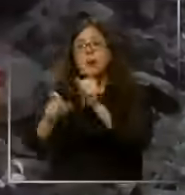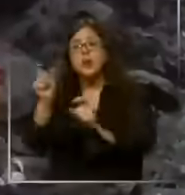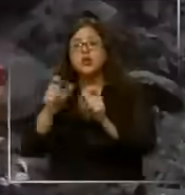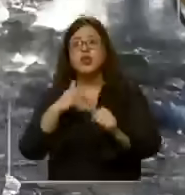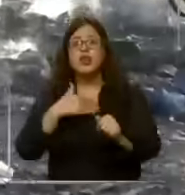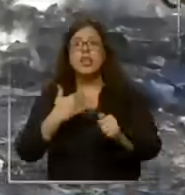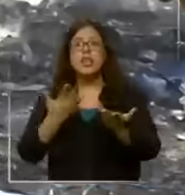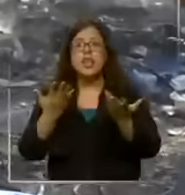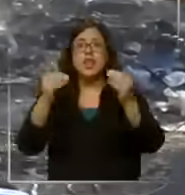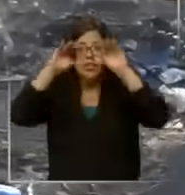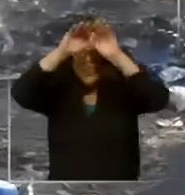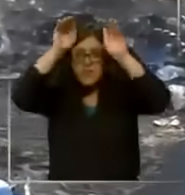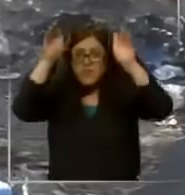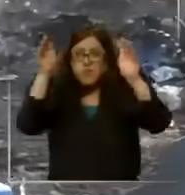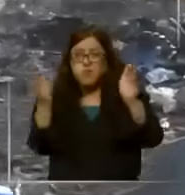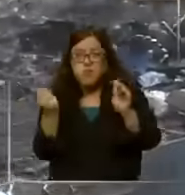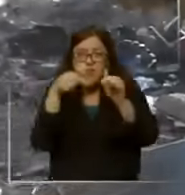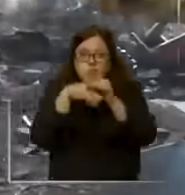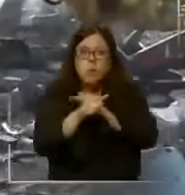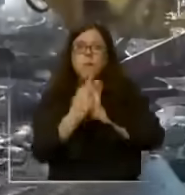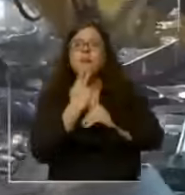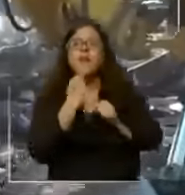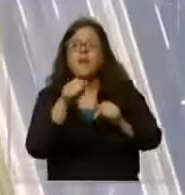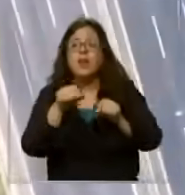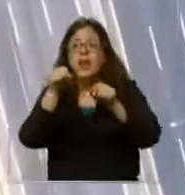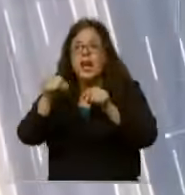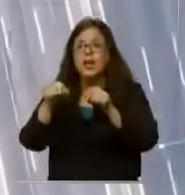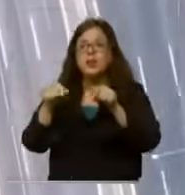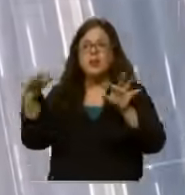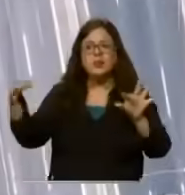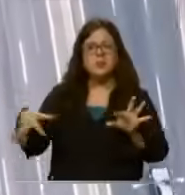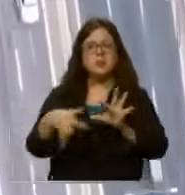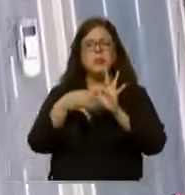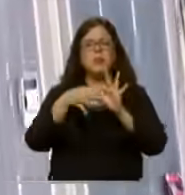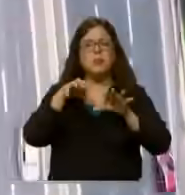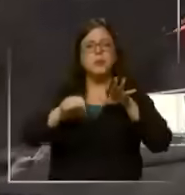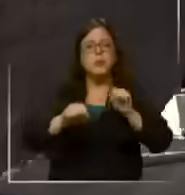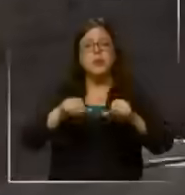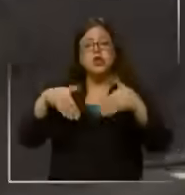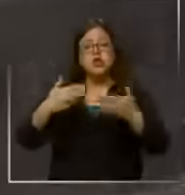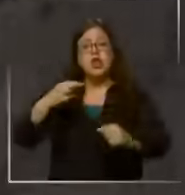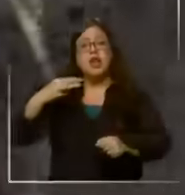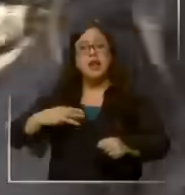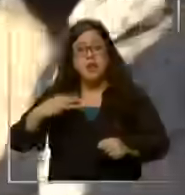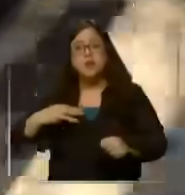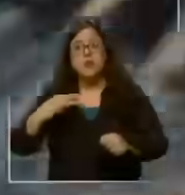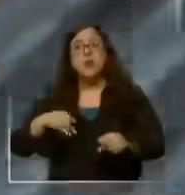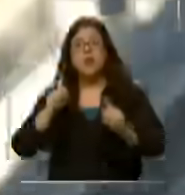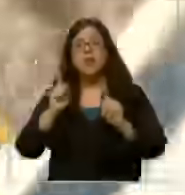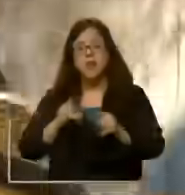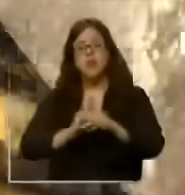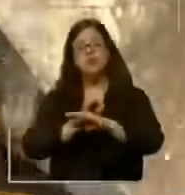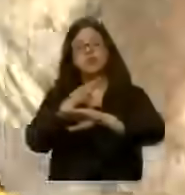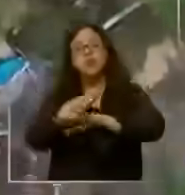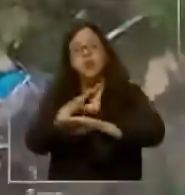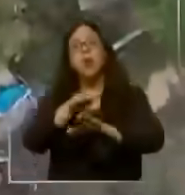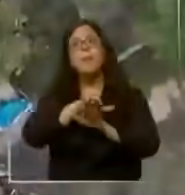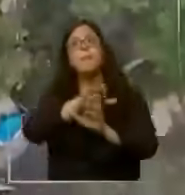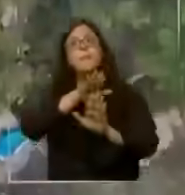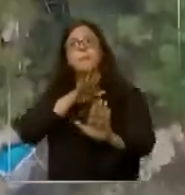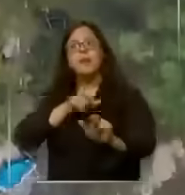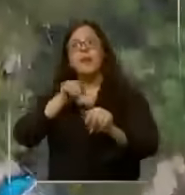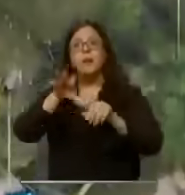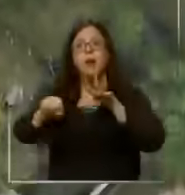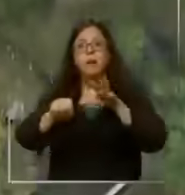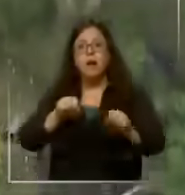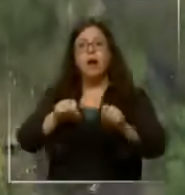instalar en rucos. La panorámica es como si fuese una extensión de la toma, por lo que el municipio constantemente debe actuar para evitar que se